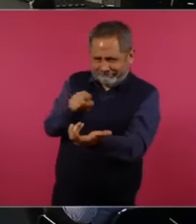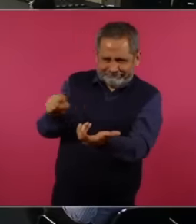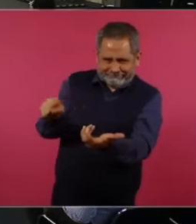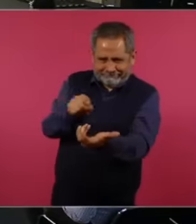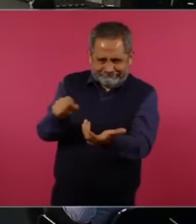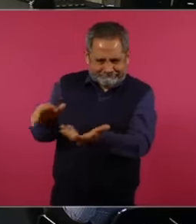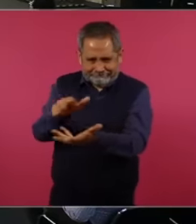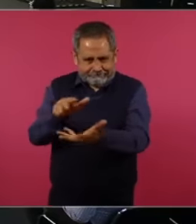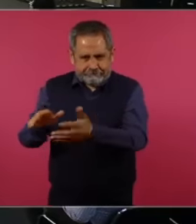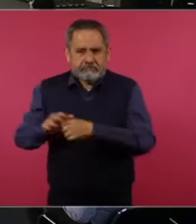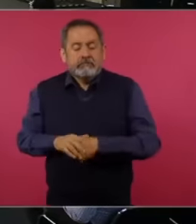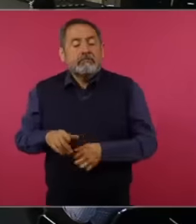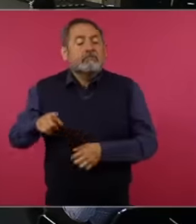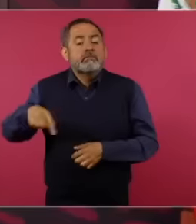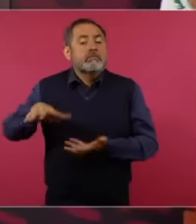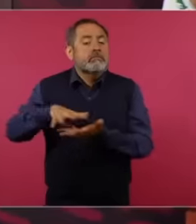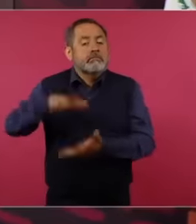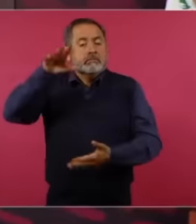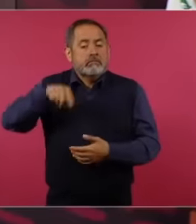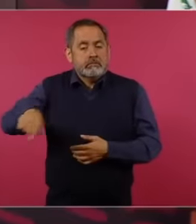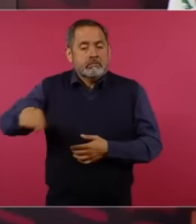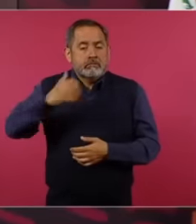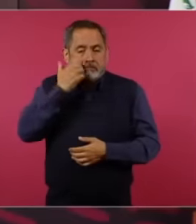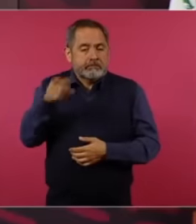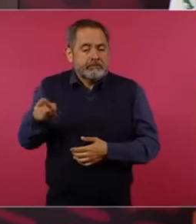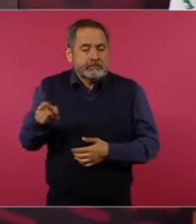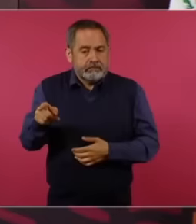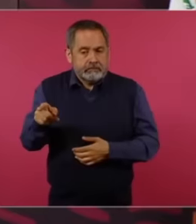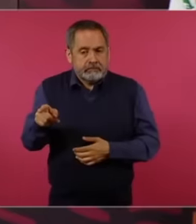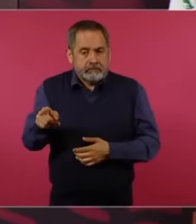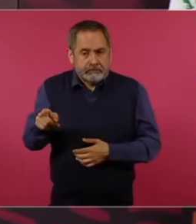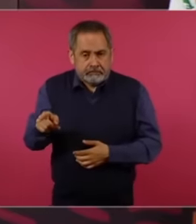Incluso la mayoría quería que